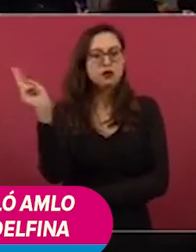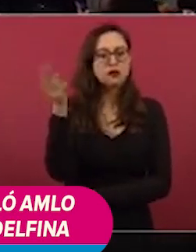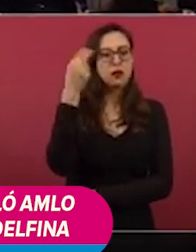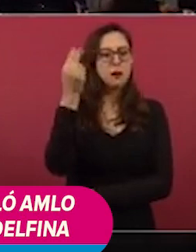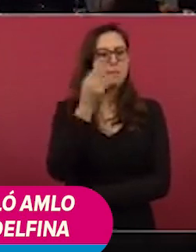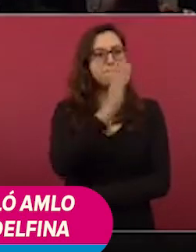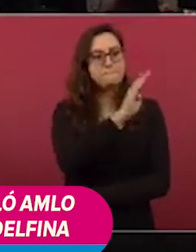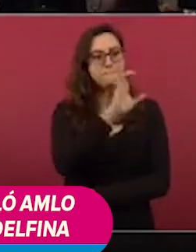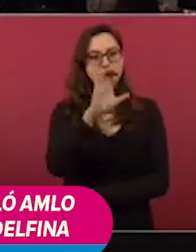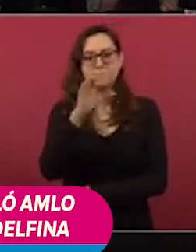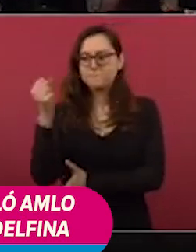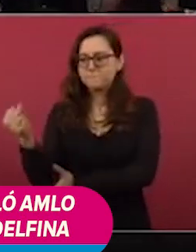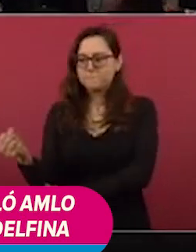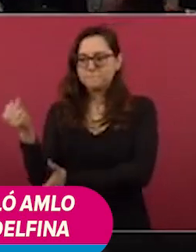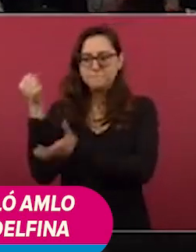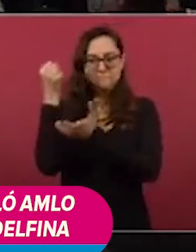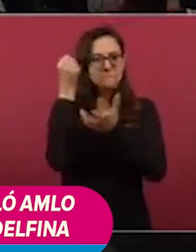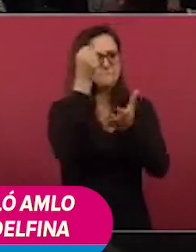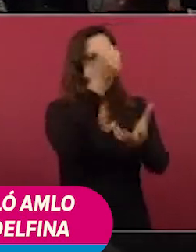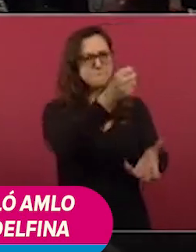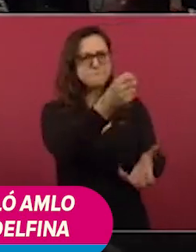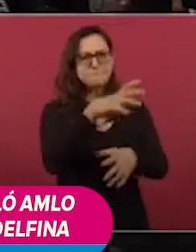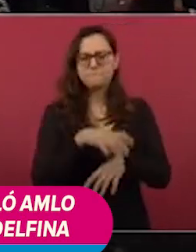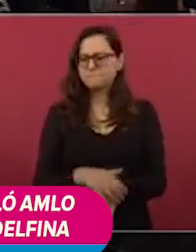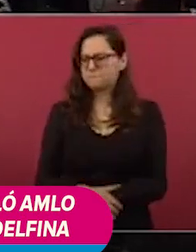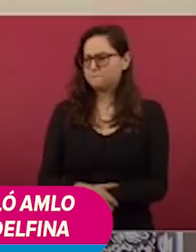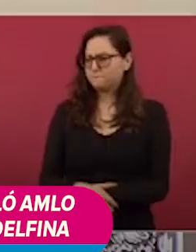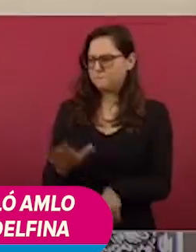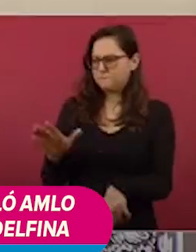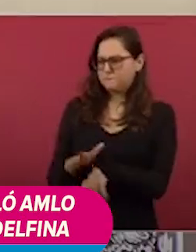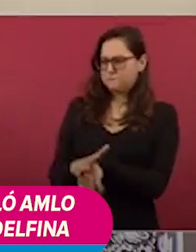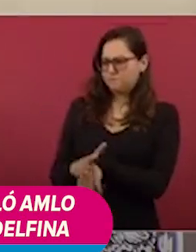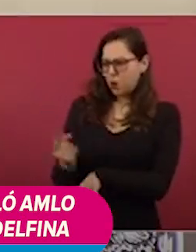está establecido en la norma, o